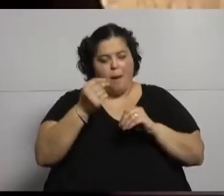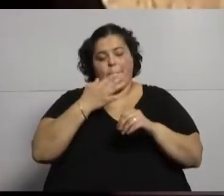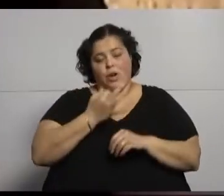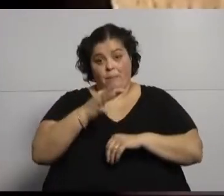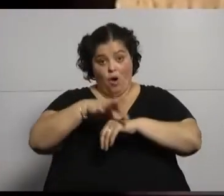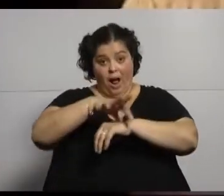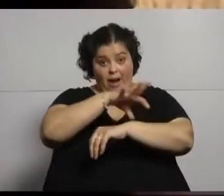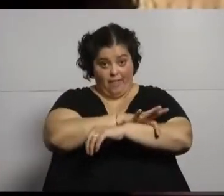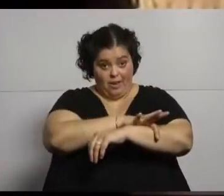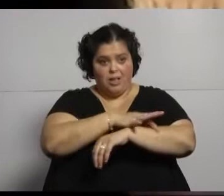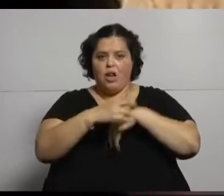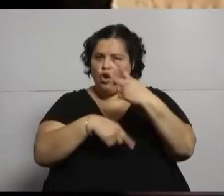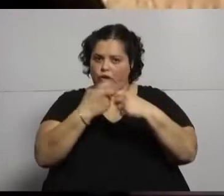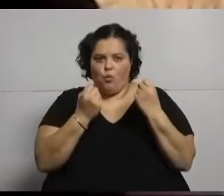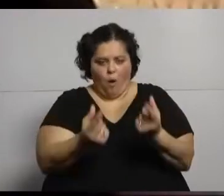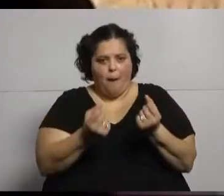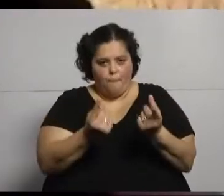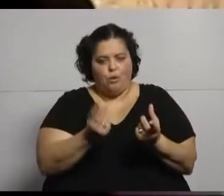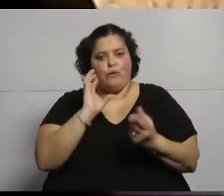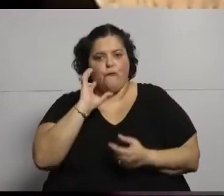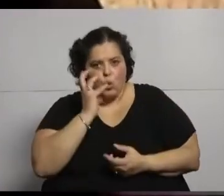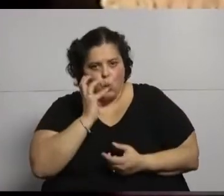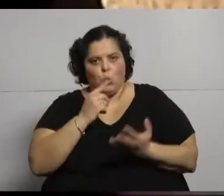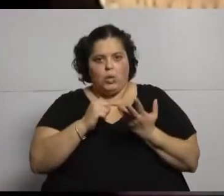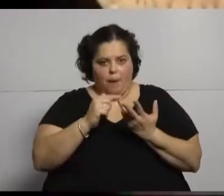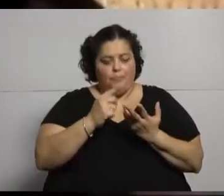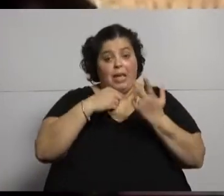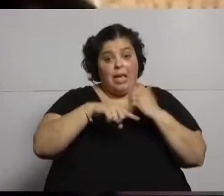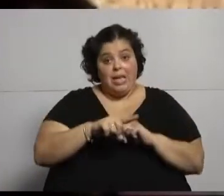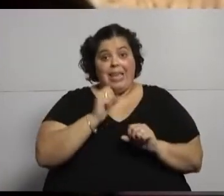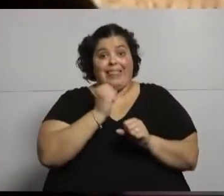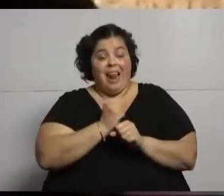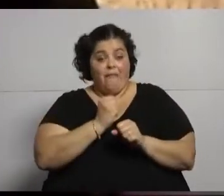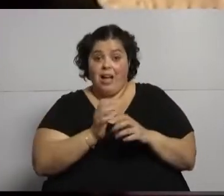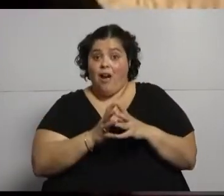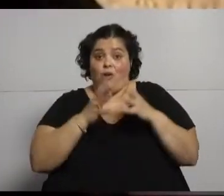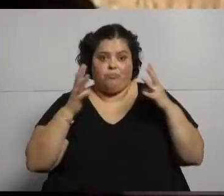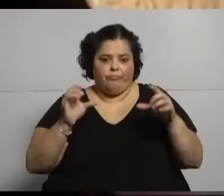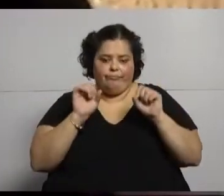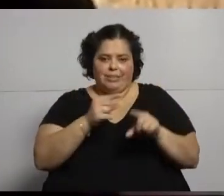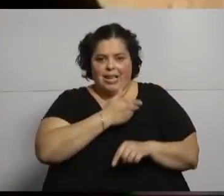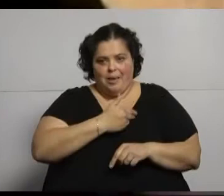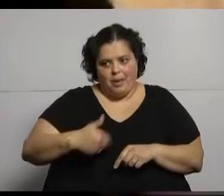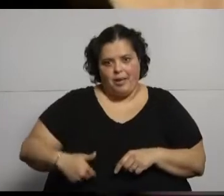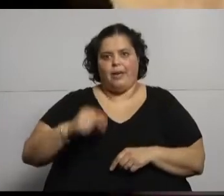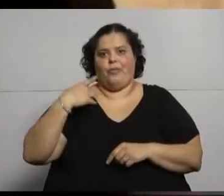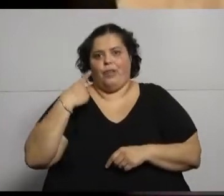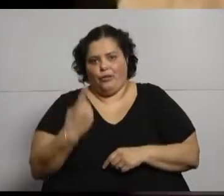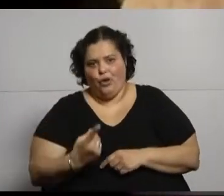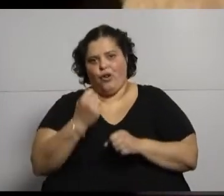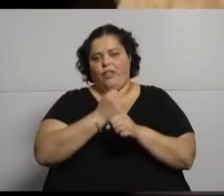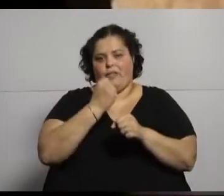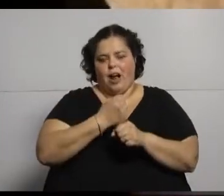seguimos entregando las frutas y con un gran trabajo del equipo, de docentes, directoras y